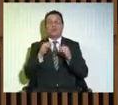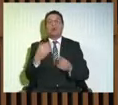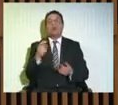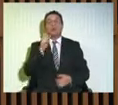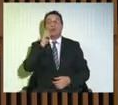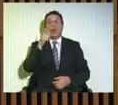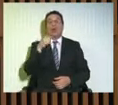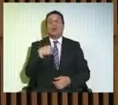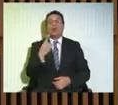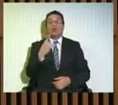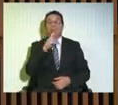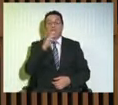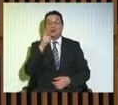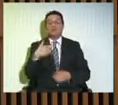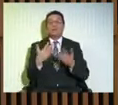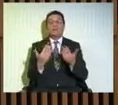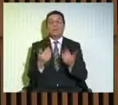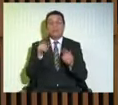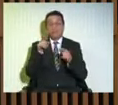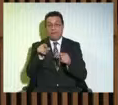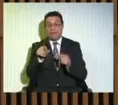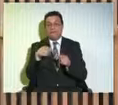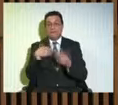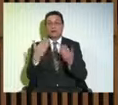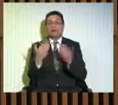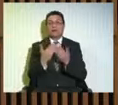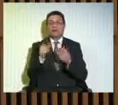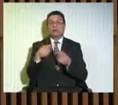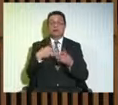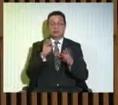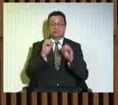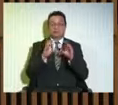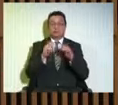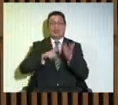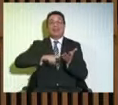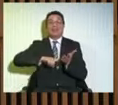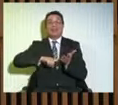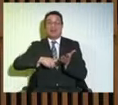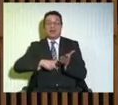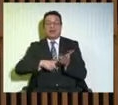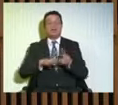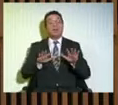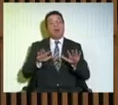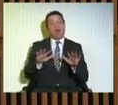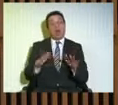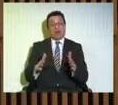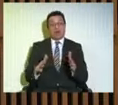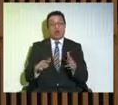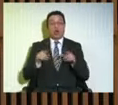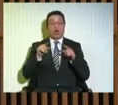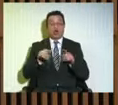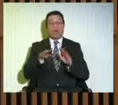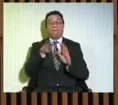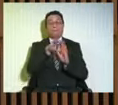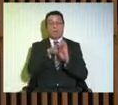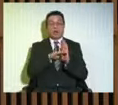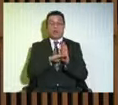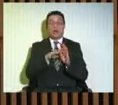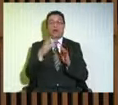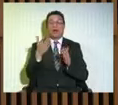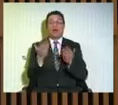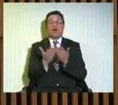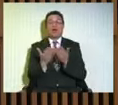que requiere un estudiante que está teniendo una educación técnica? A lo mejor el programa de útiles